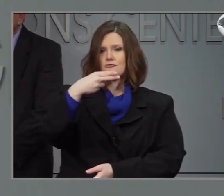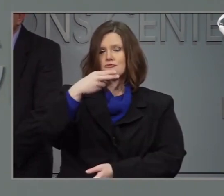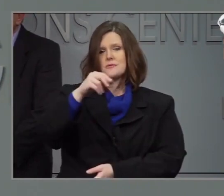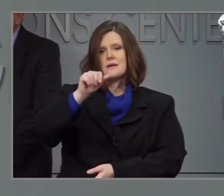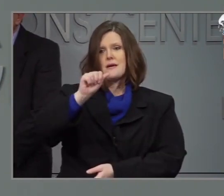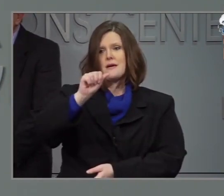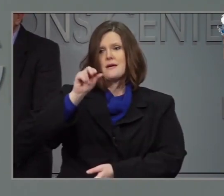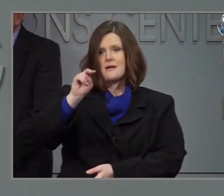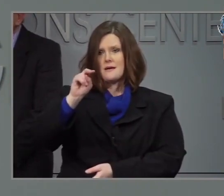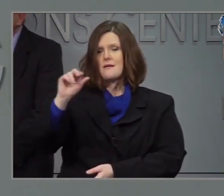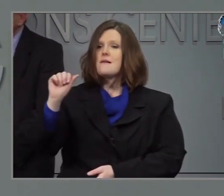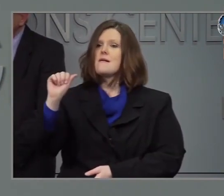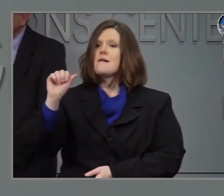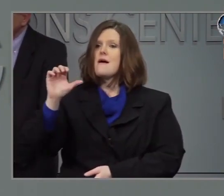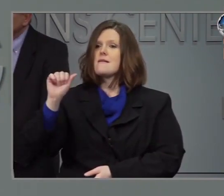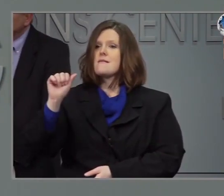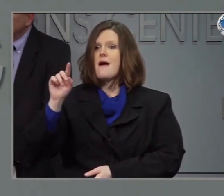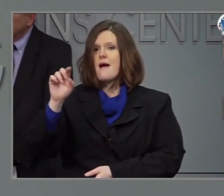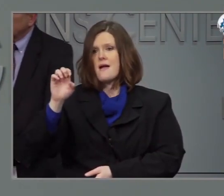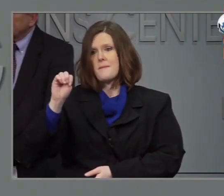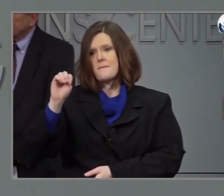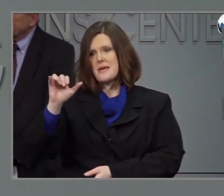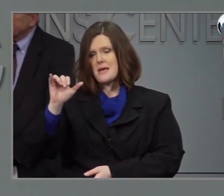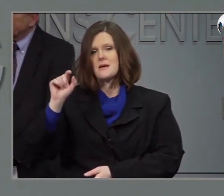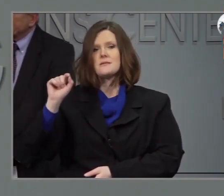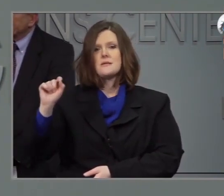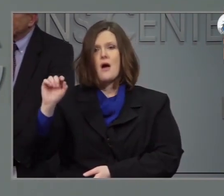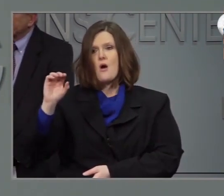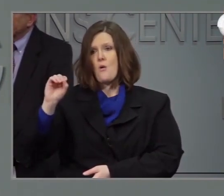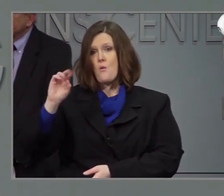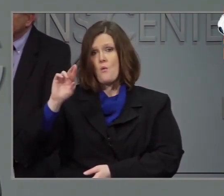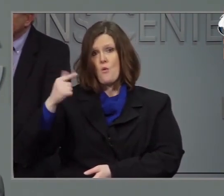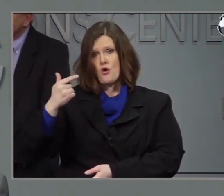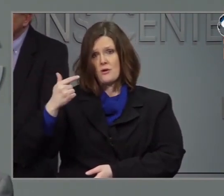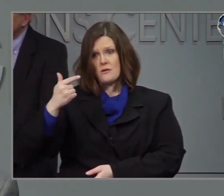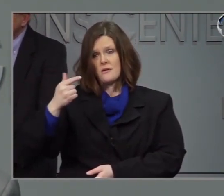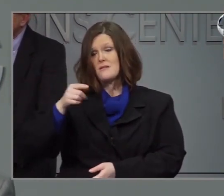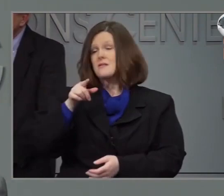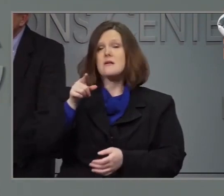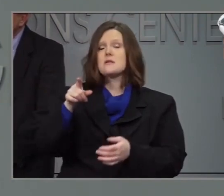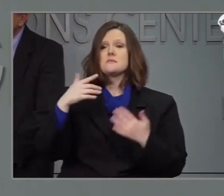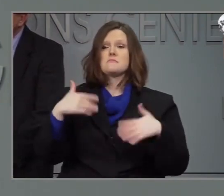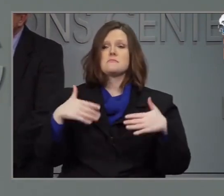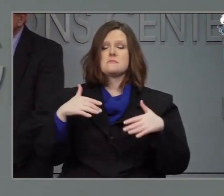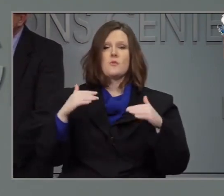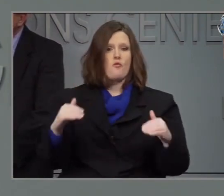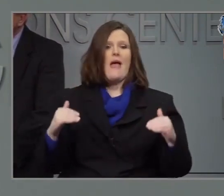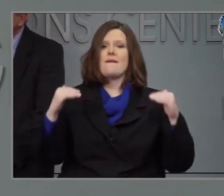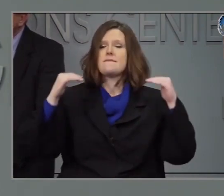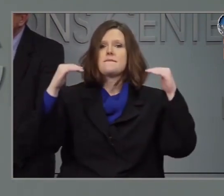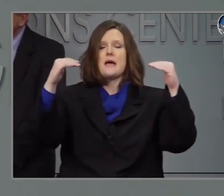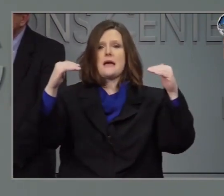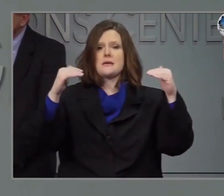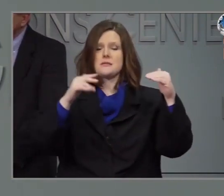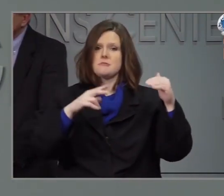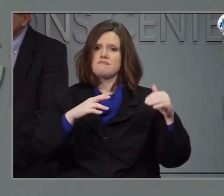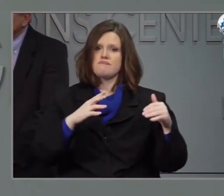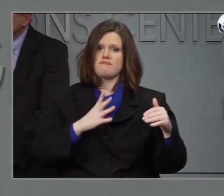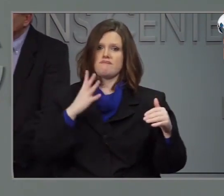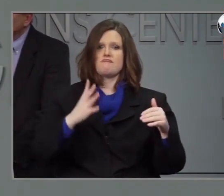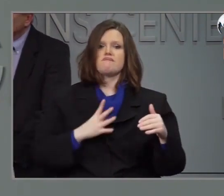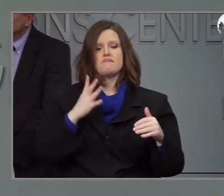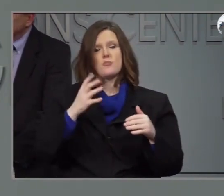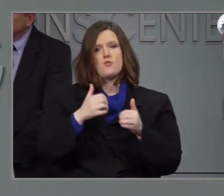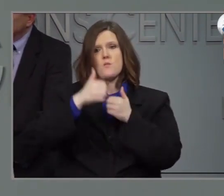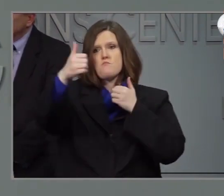k h n academy punto org es una de las herramientas de aprendizaje